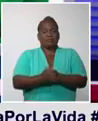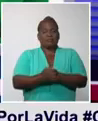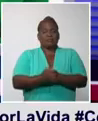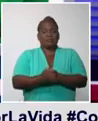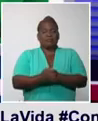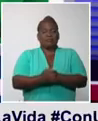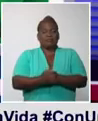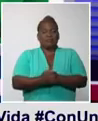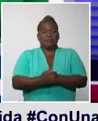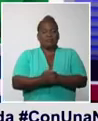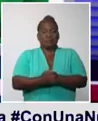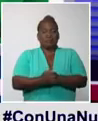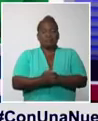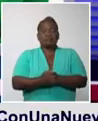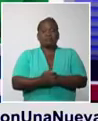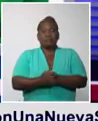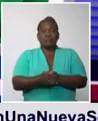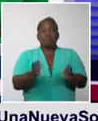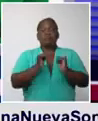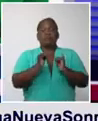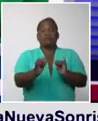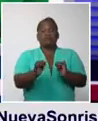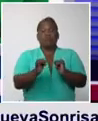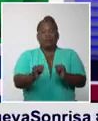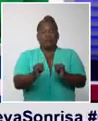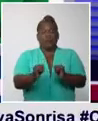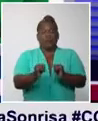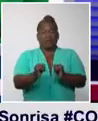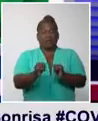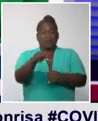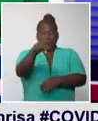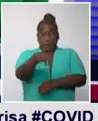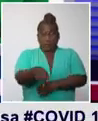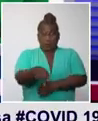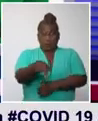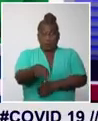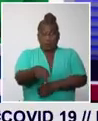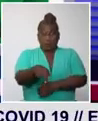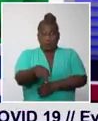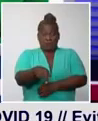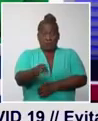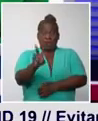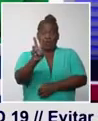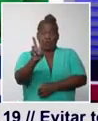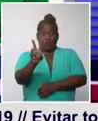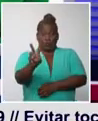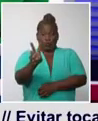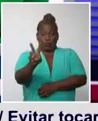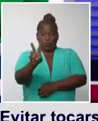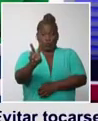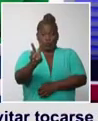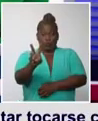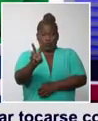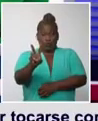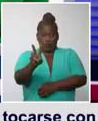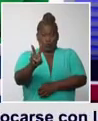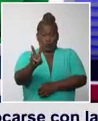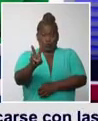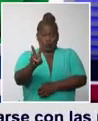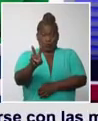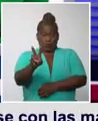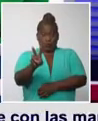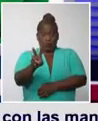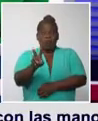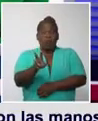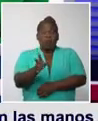país. Se reportan en el día de hoy 2 pacientes de 1 año de edad